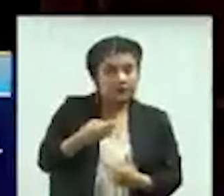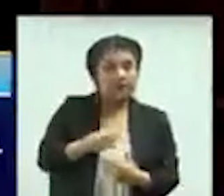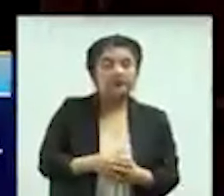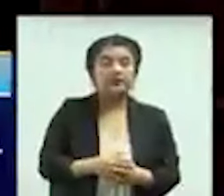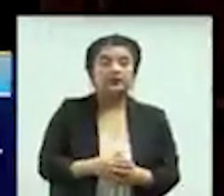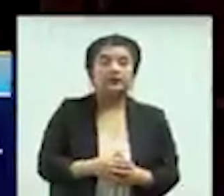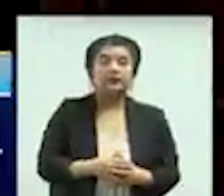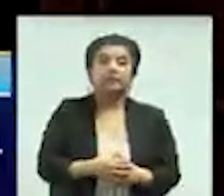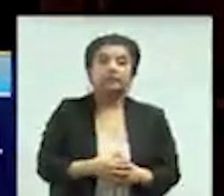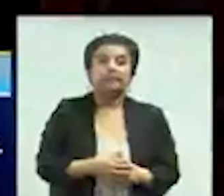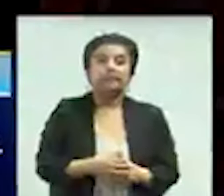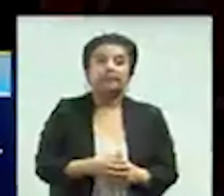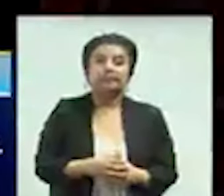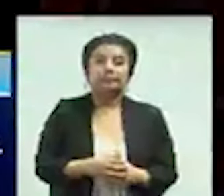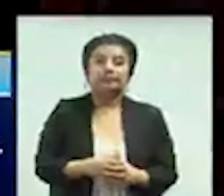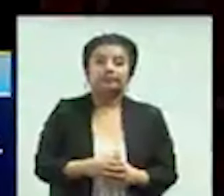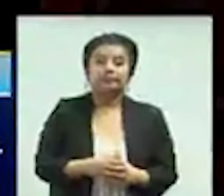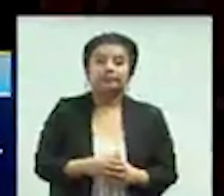el